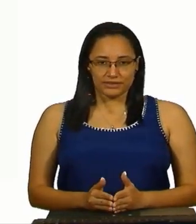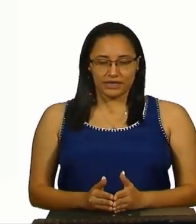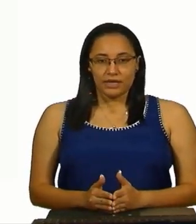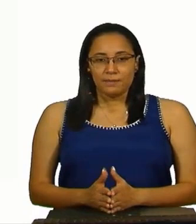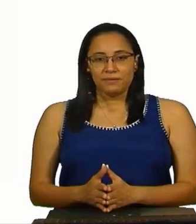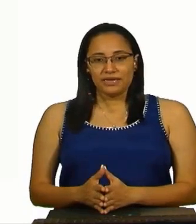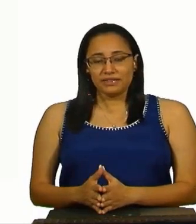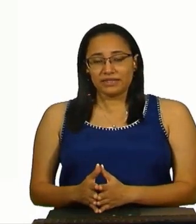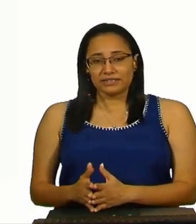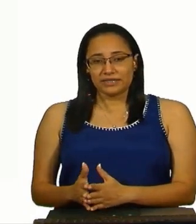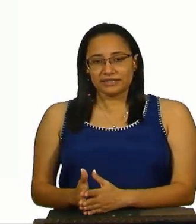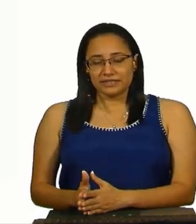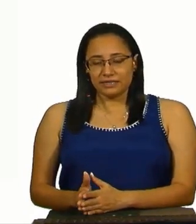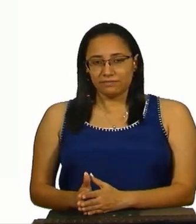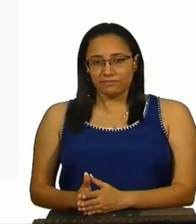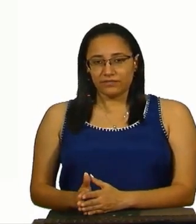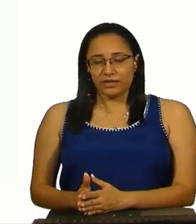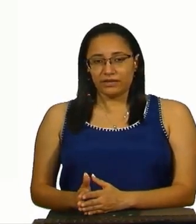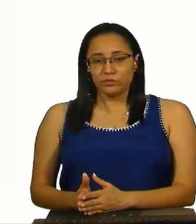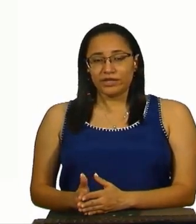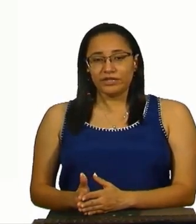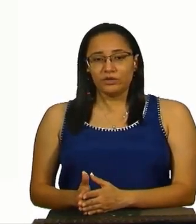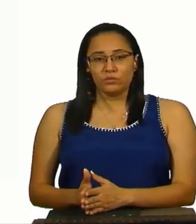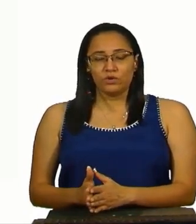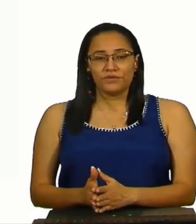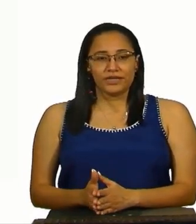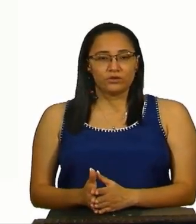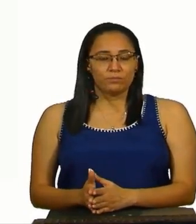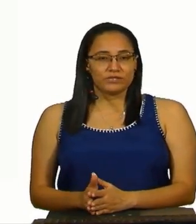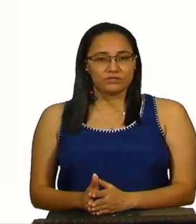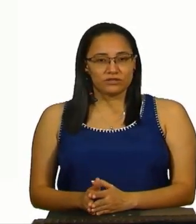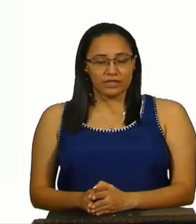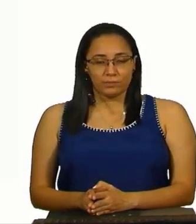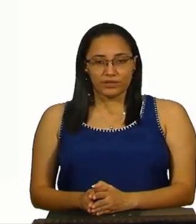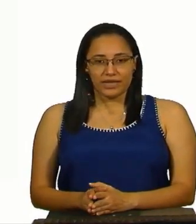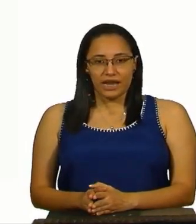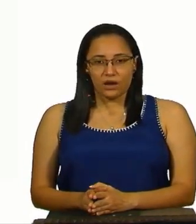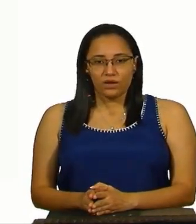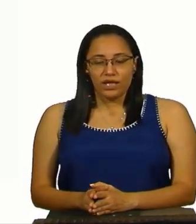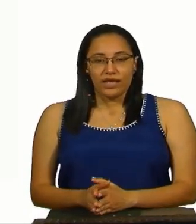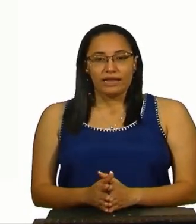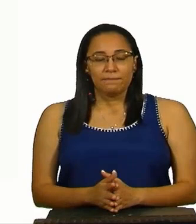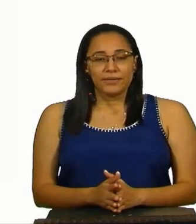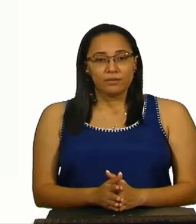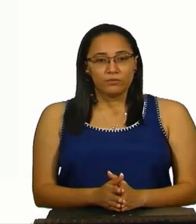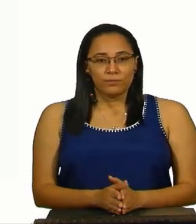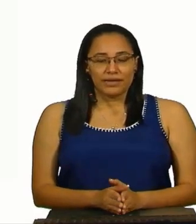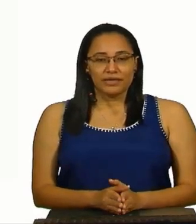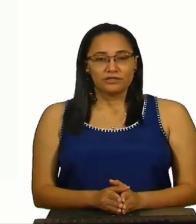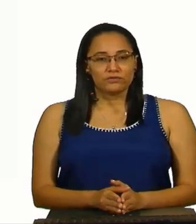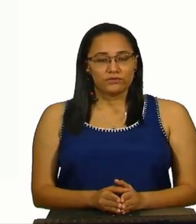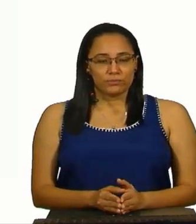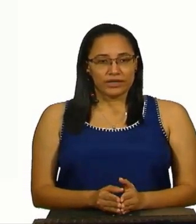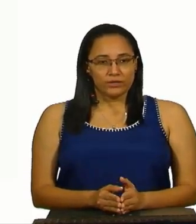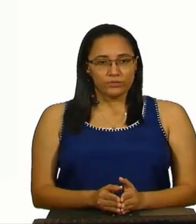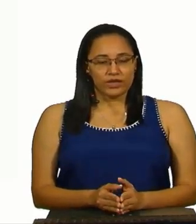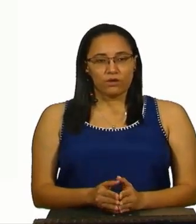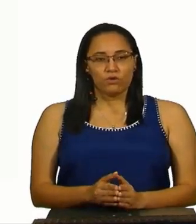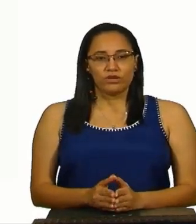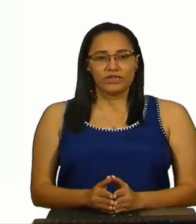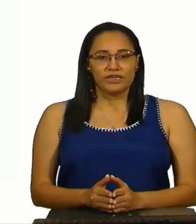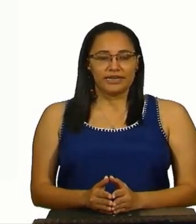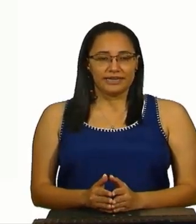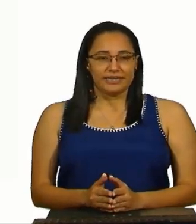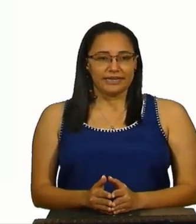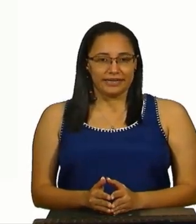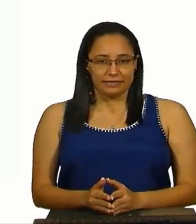forma base. Mientras que si no hay ningún objeto o persona después de allow, el verbo va a ir en su forma gerundia